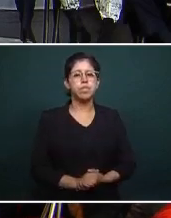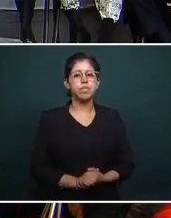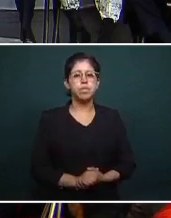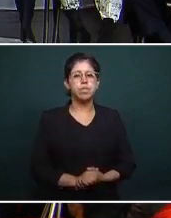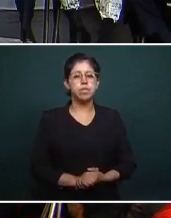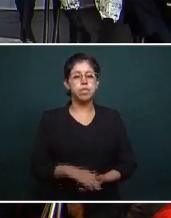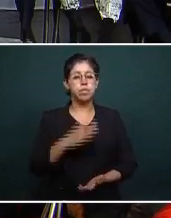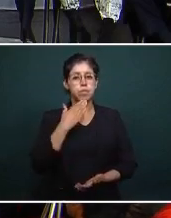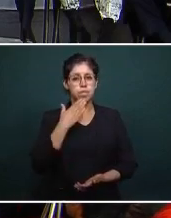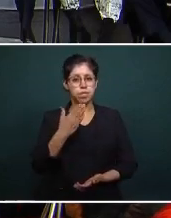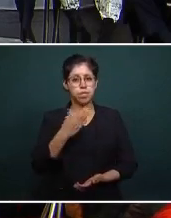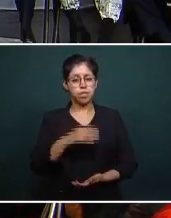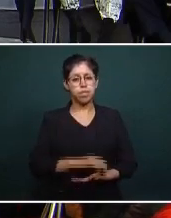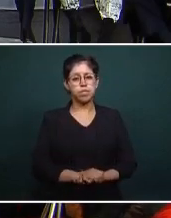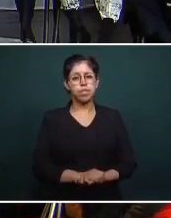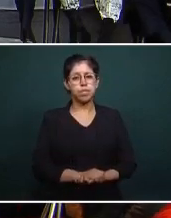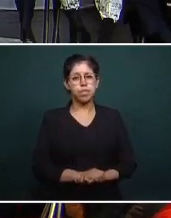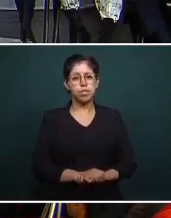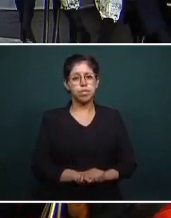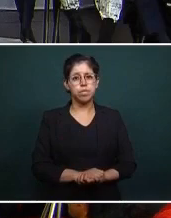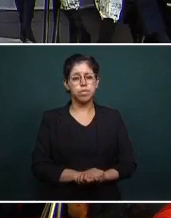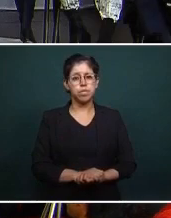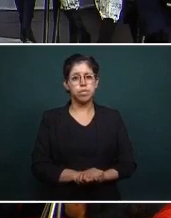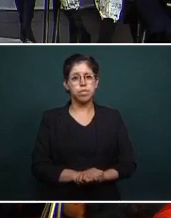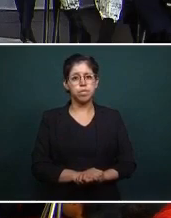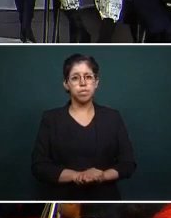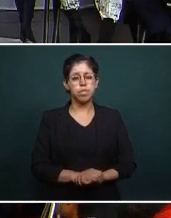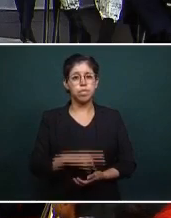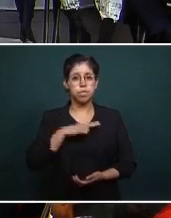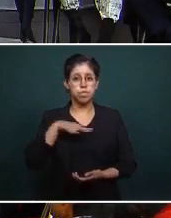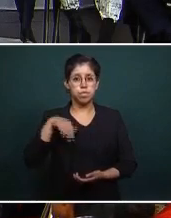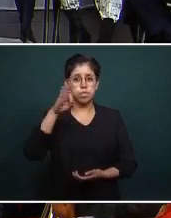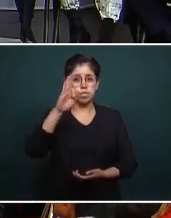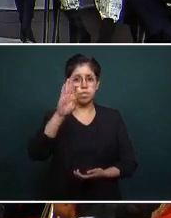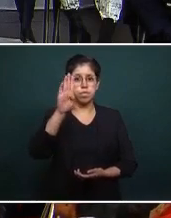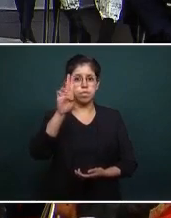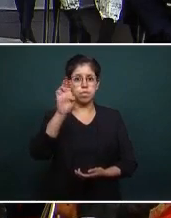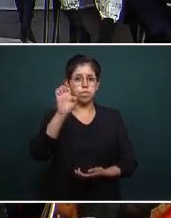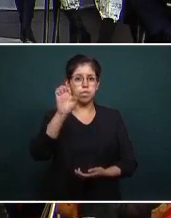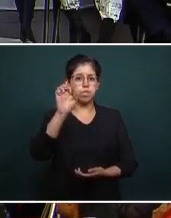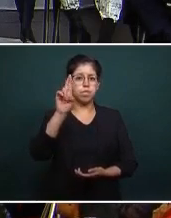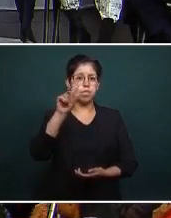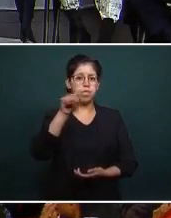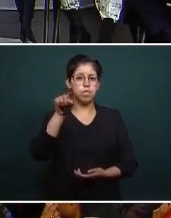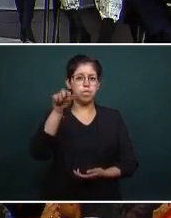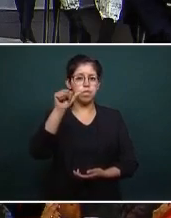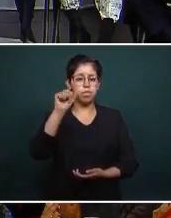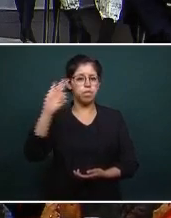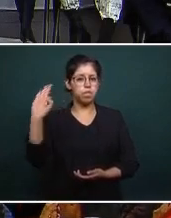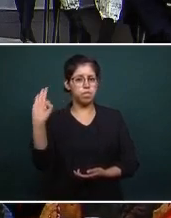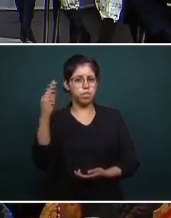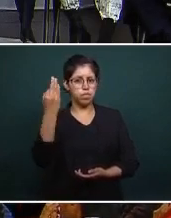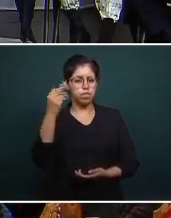Bien, por parte de las fuerzas federales, aquí ustedes pueden observar el despliegue operativo que